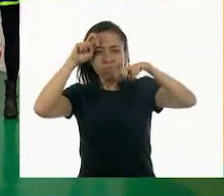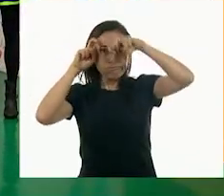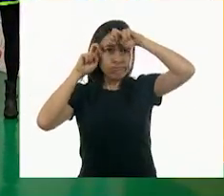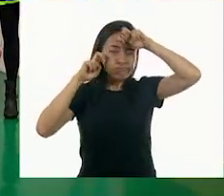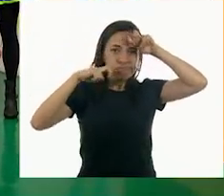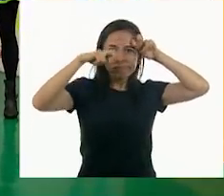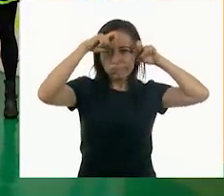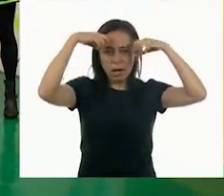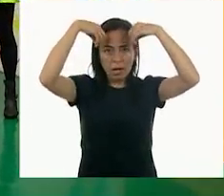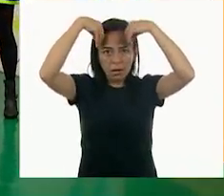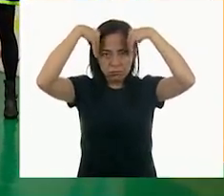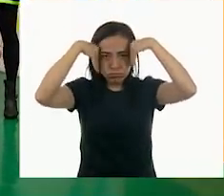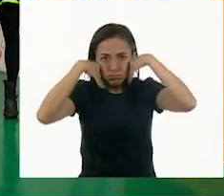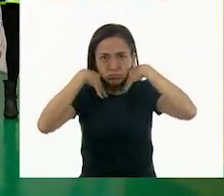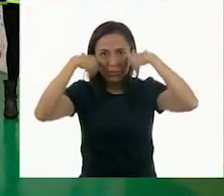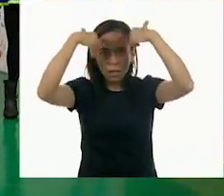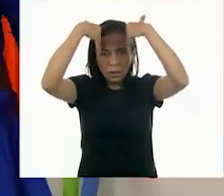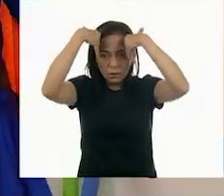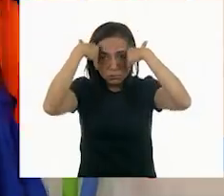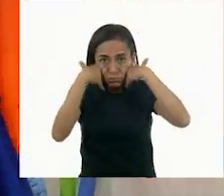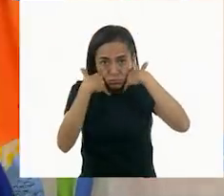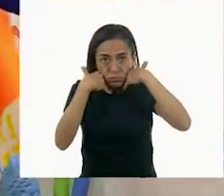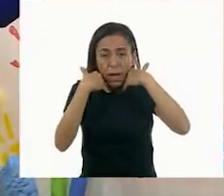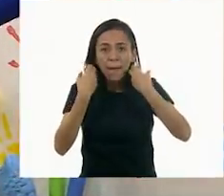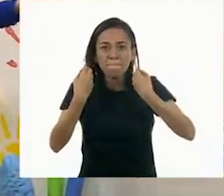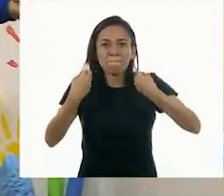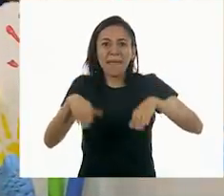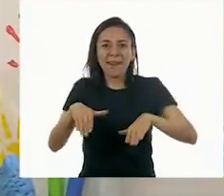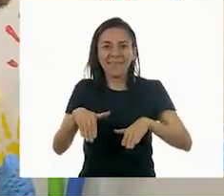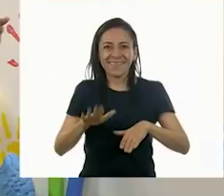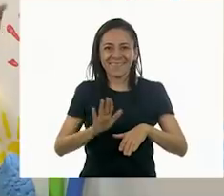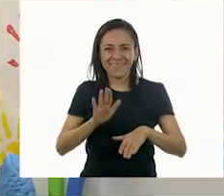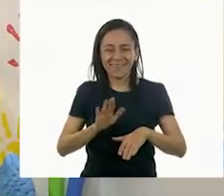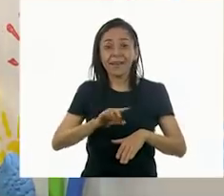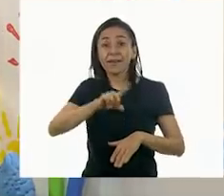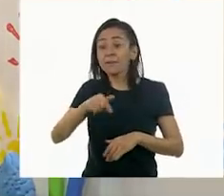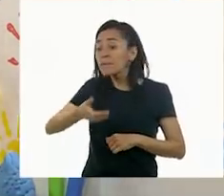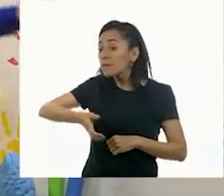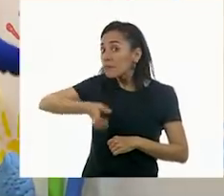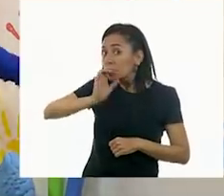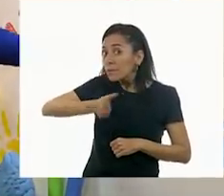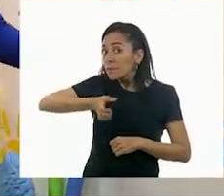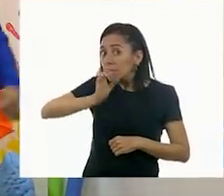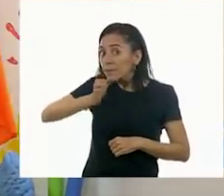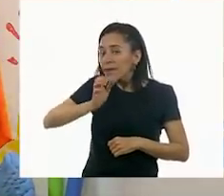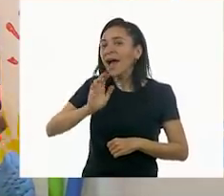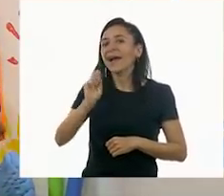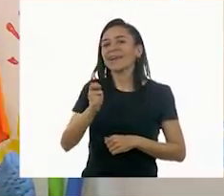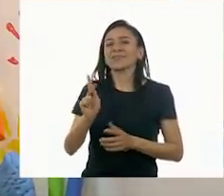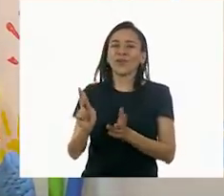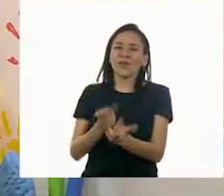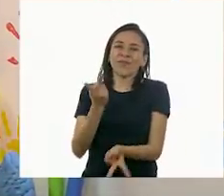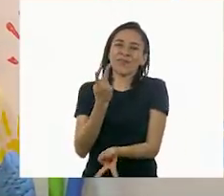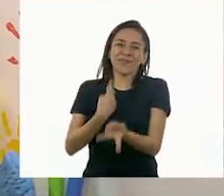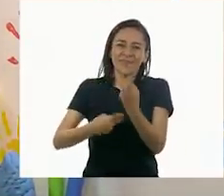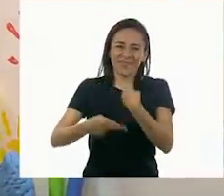al estarnos tomando de manera constante, nos ayuda a recuperar esa agua perdida.